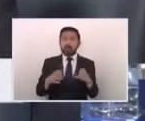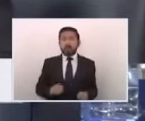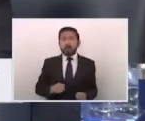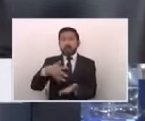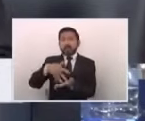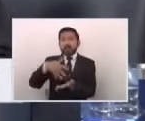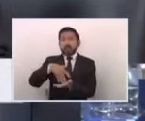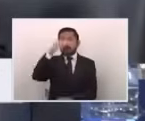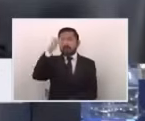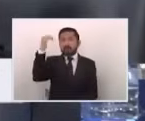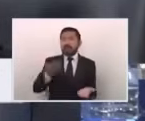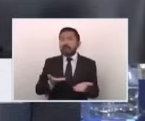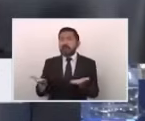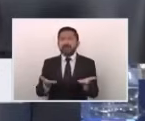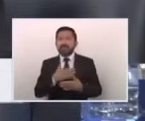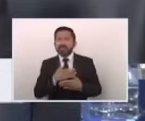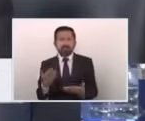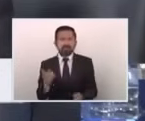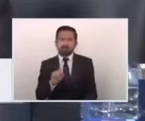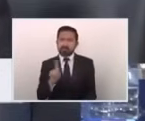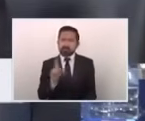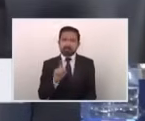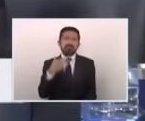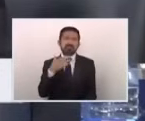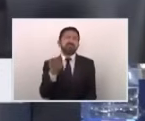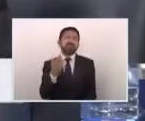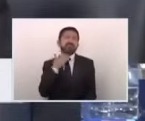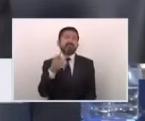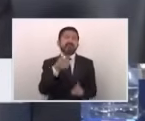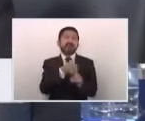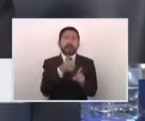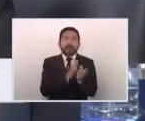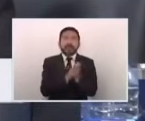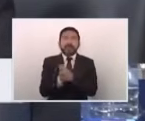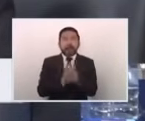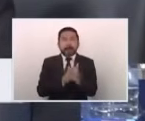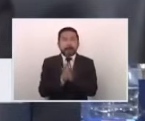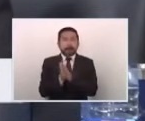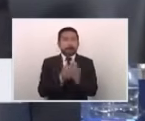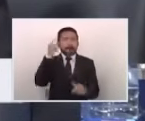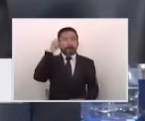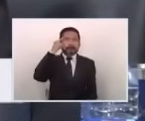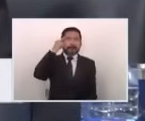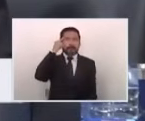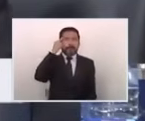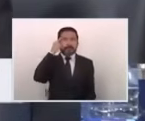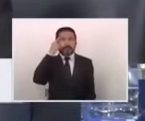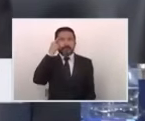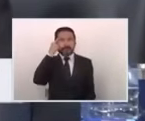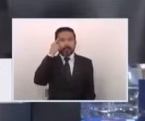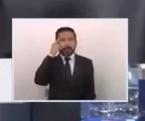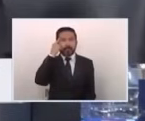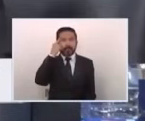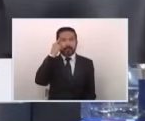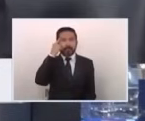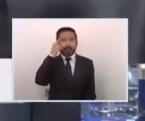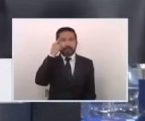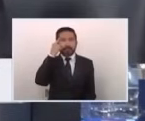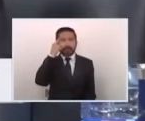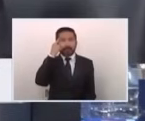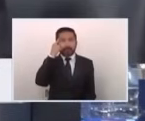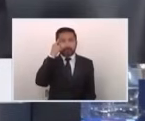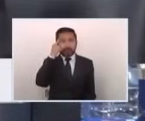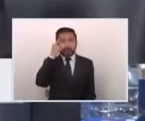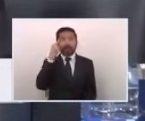al país a ellos nunca les importó. A ellos lo que les importó siempre y lo que buscaron siempre fue